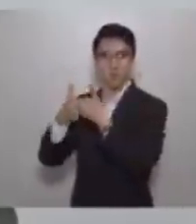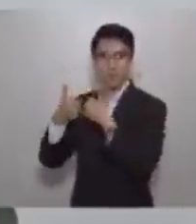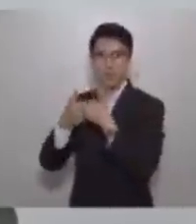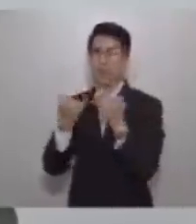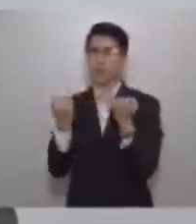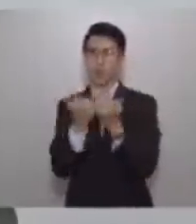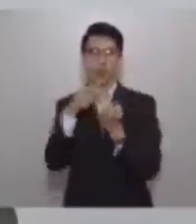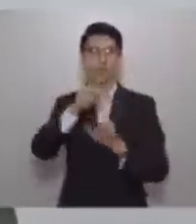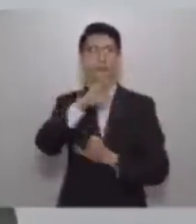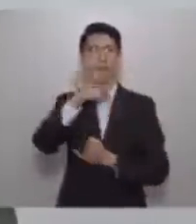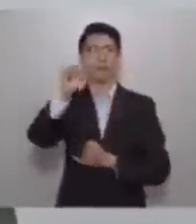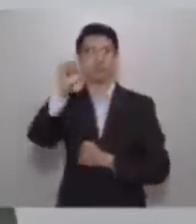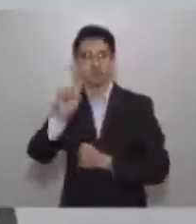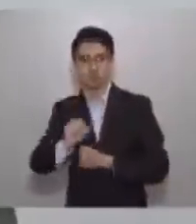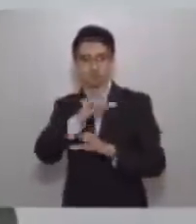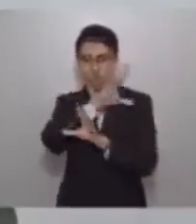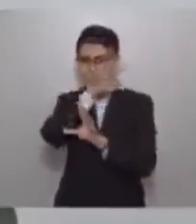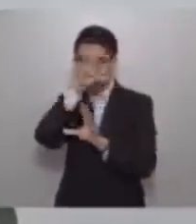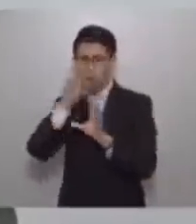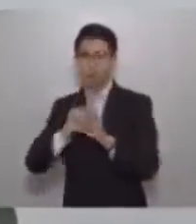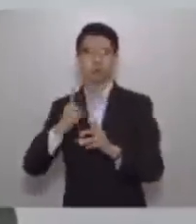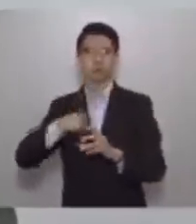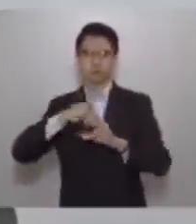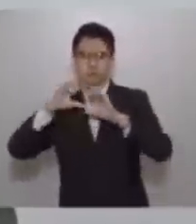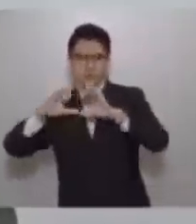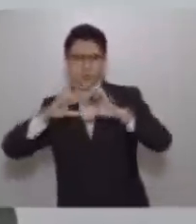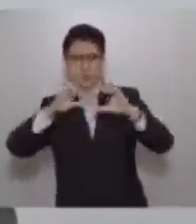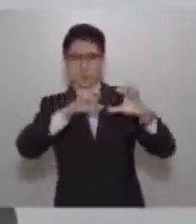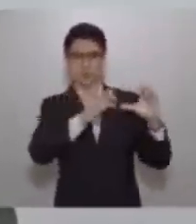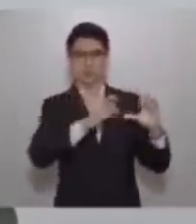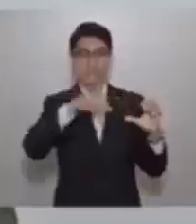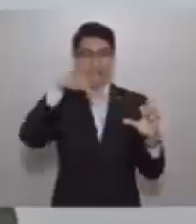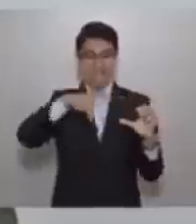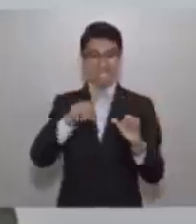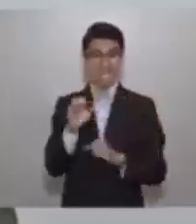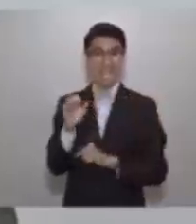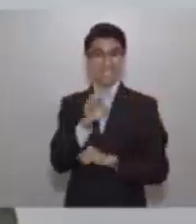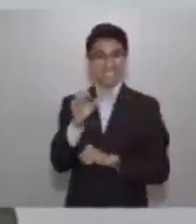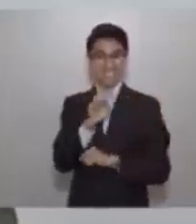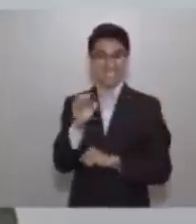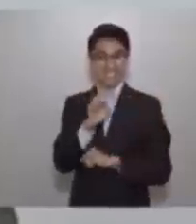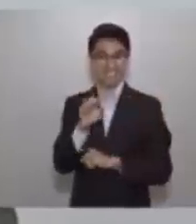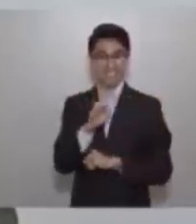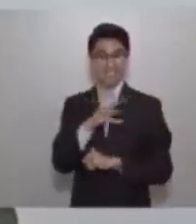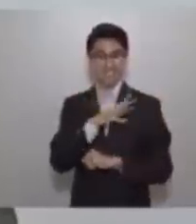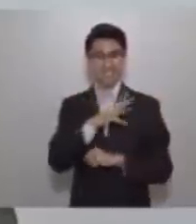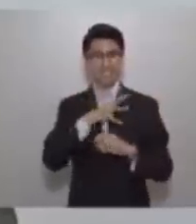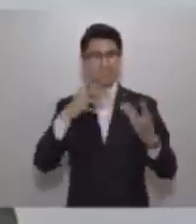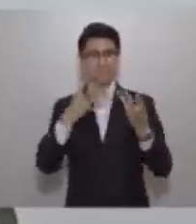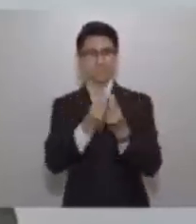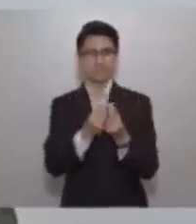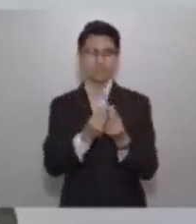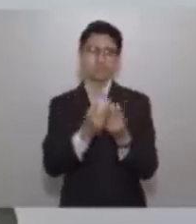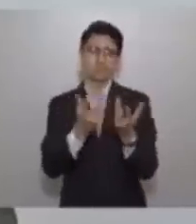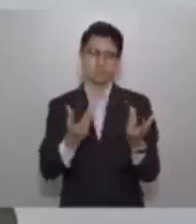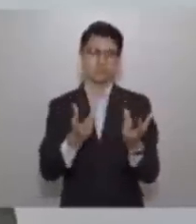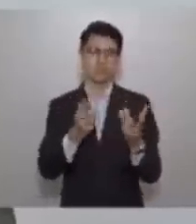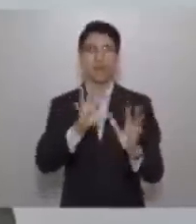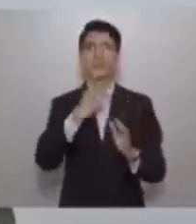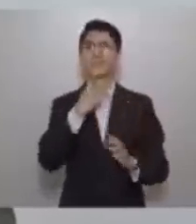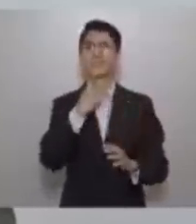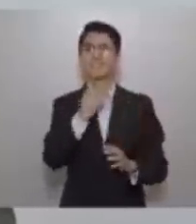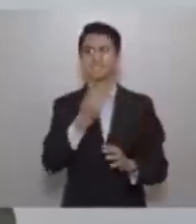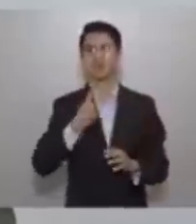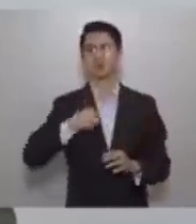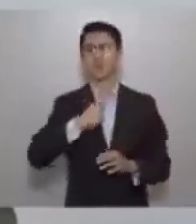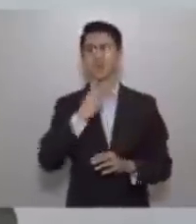Sur, hasta su terminación aquí en el municipio de Ensenada, ¿sí? Y como lo dije al principio, tampoco es condenar o estigmatizar